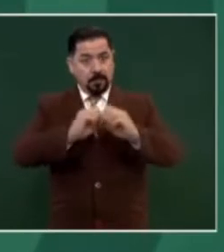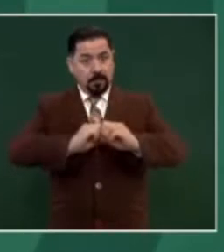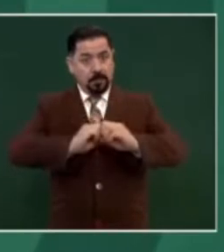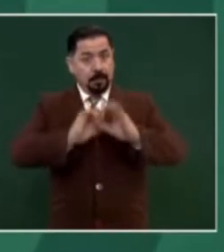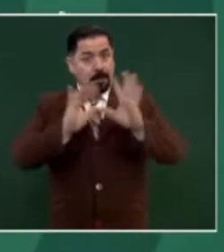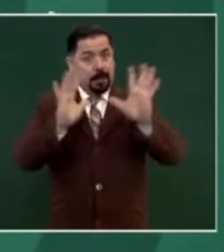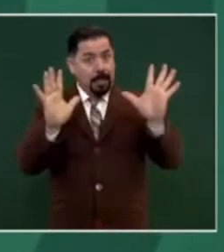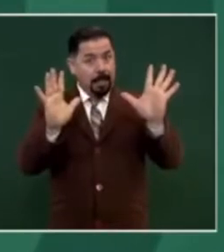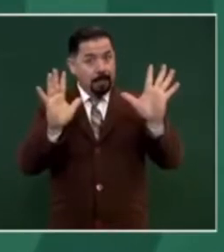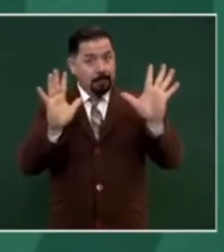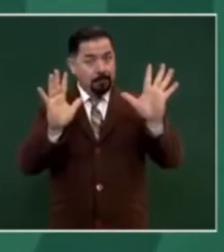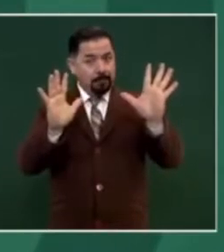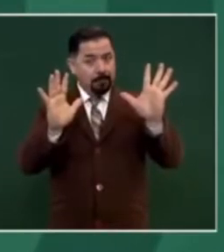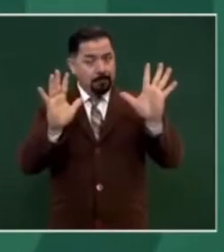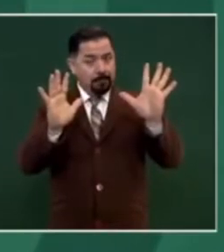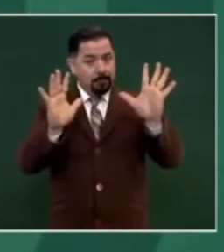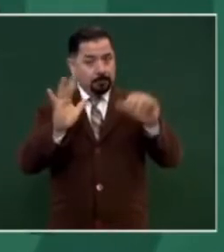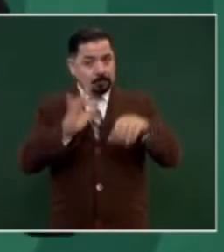ay